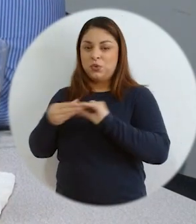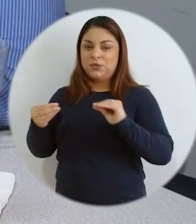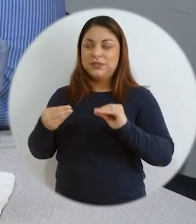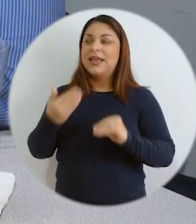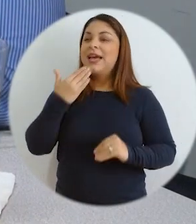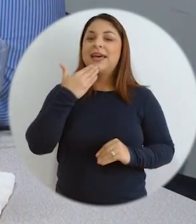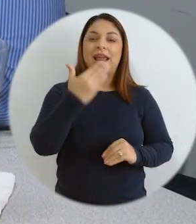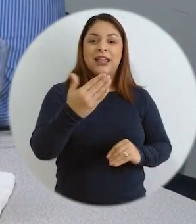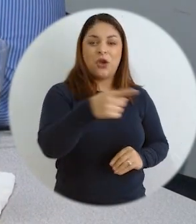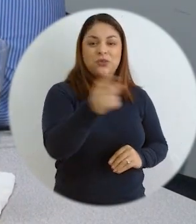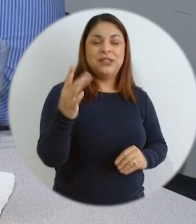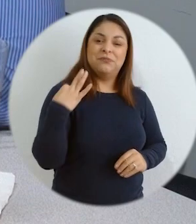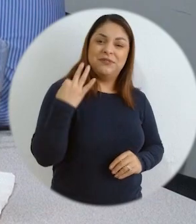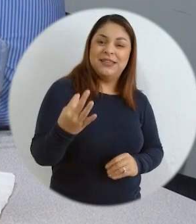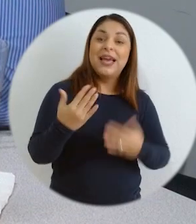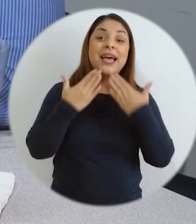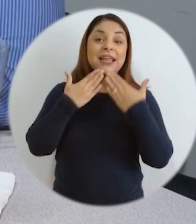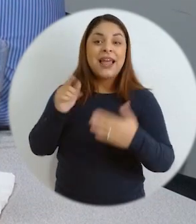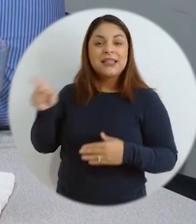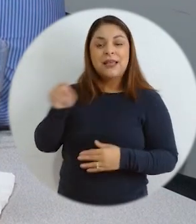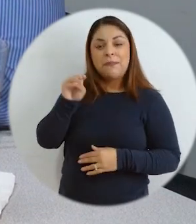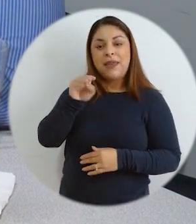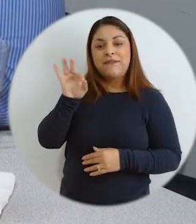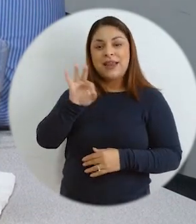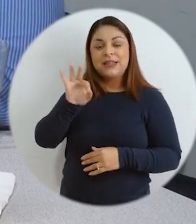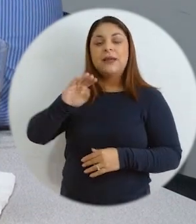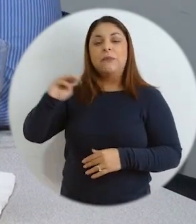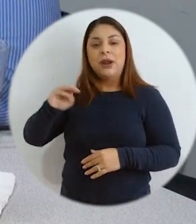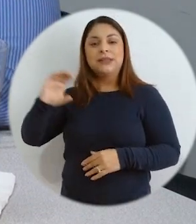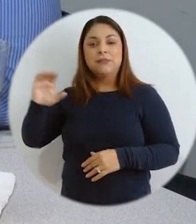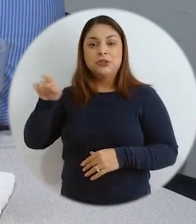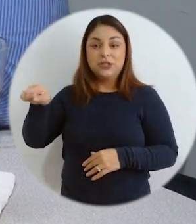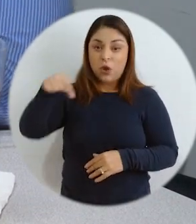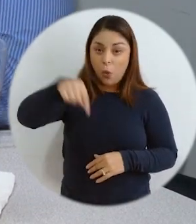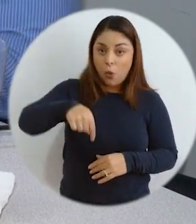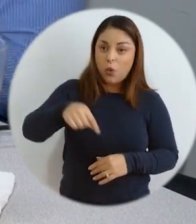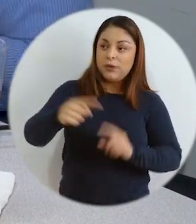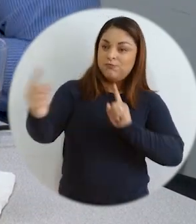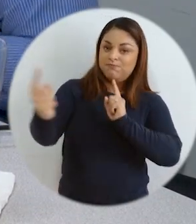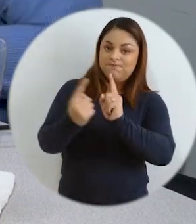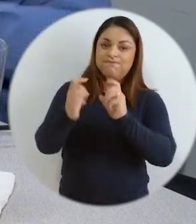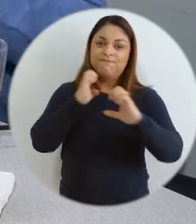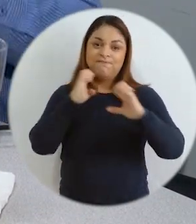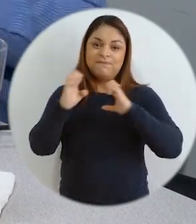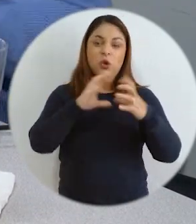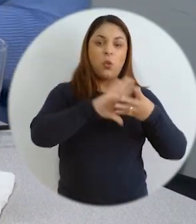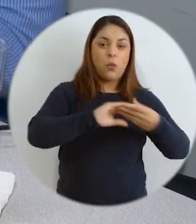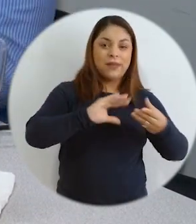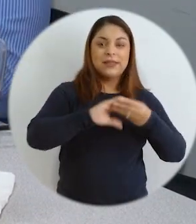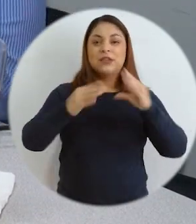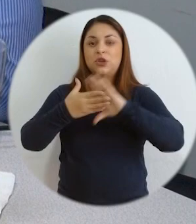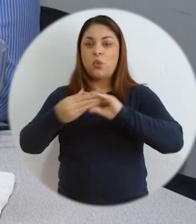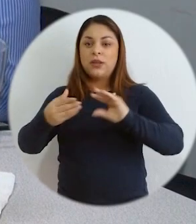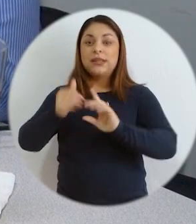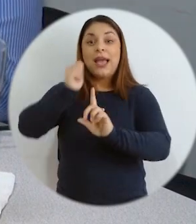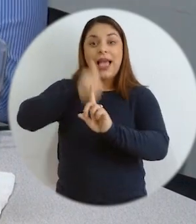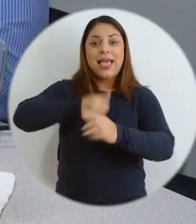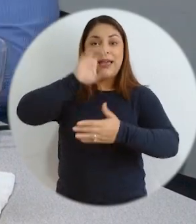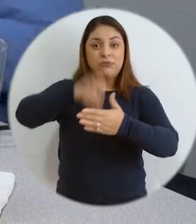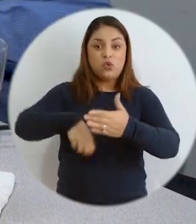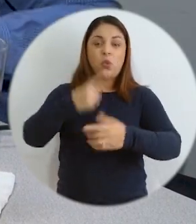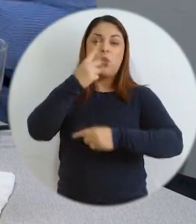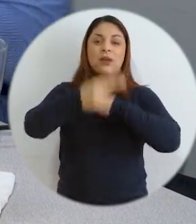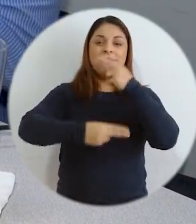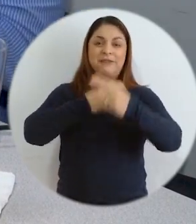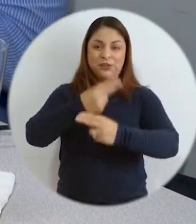Cuentos. Muchas gracias a ustedes por la invitación, a las órdenes. Muchas gracias, María Fernanda Morales Camacho, hoy en Cuentas y Cuentos,